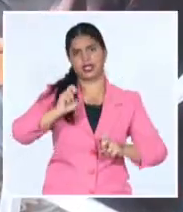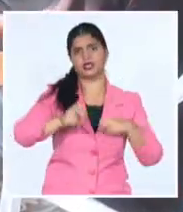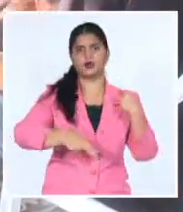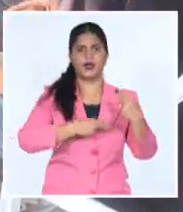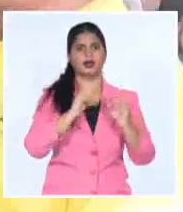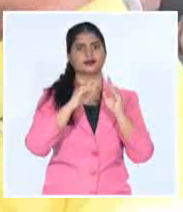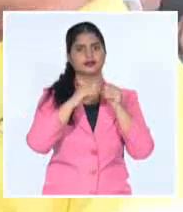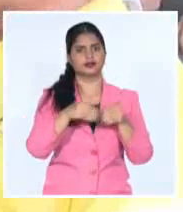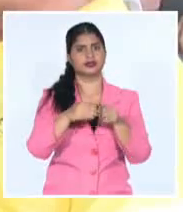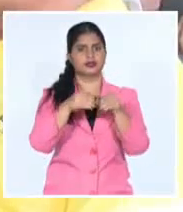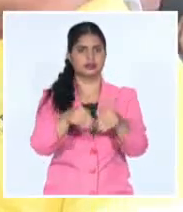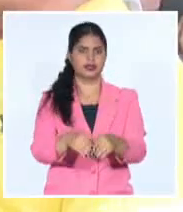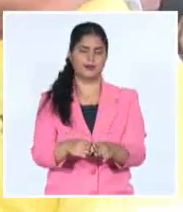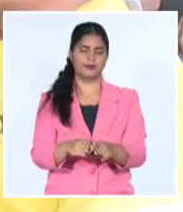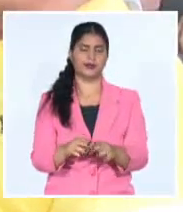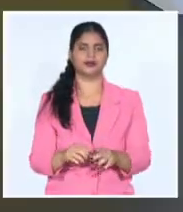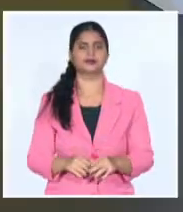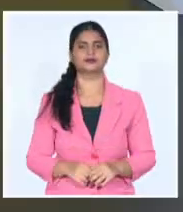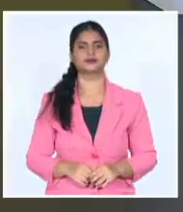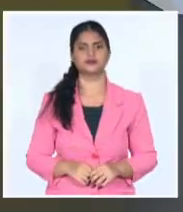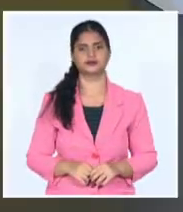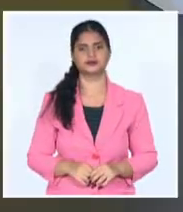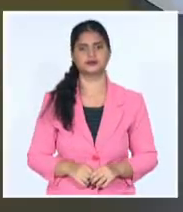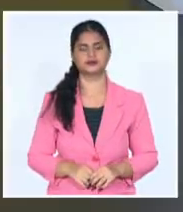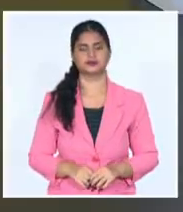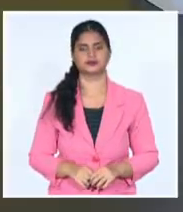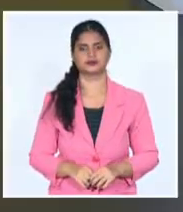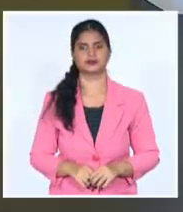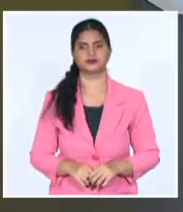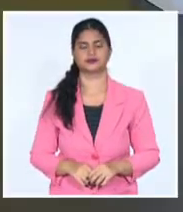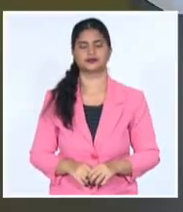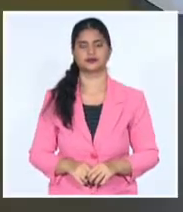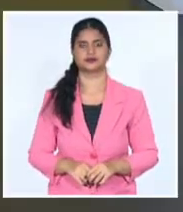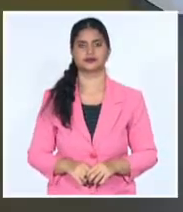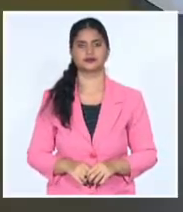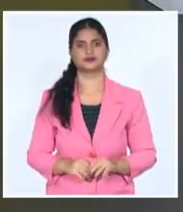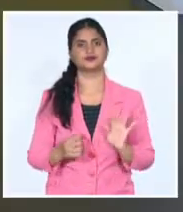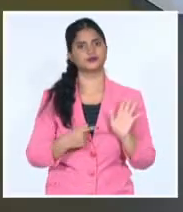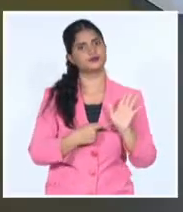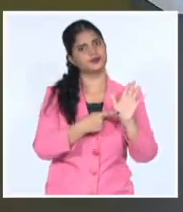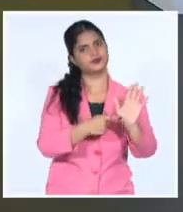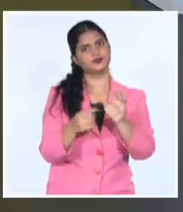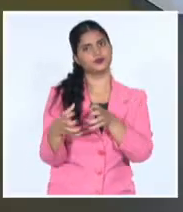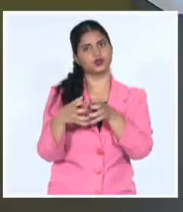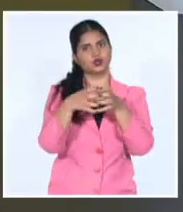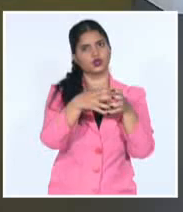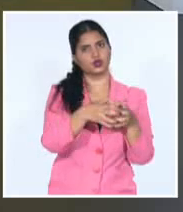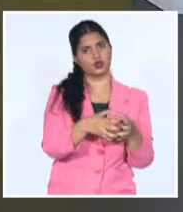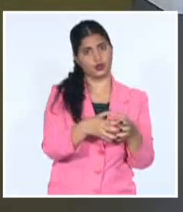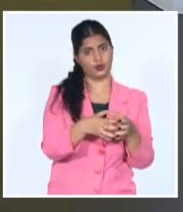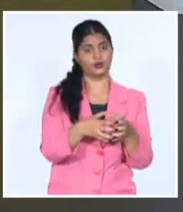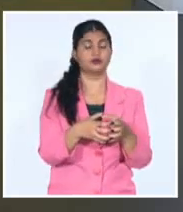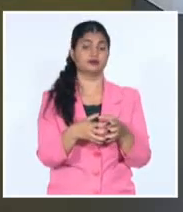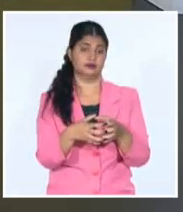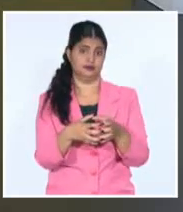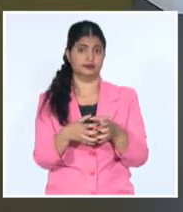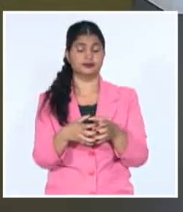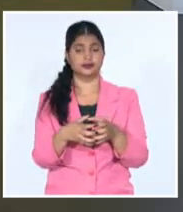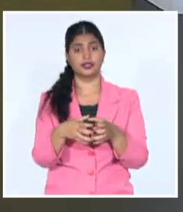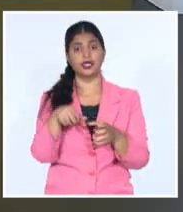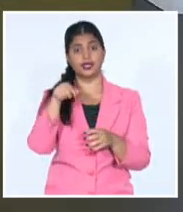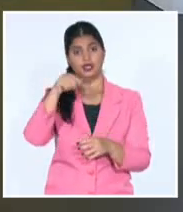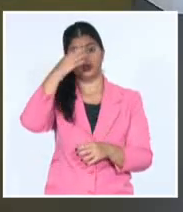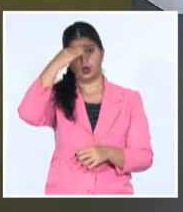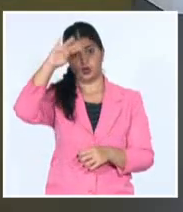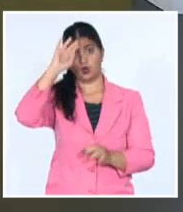Pérez, Canal Cubano de Noticias. La exposición colectiva Convergencias del Fondo Cubano de Bienes Culturales